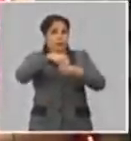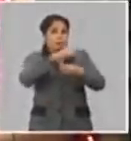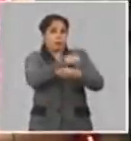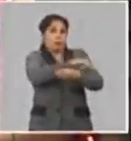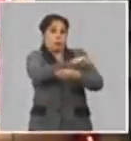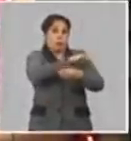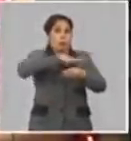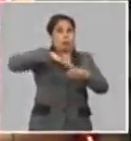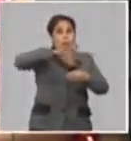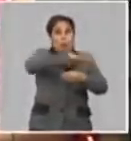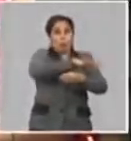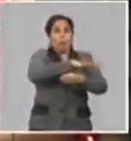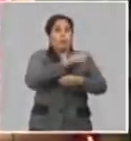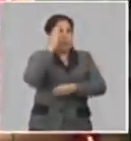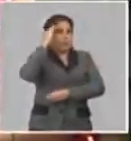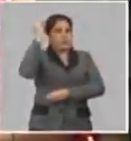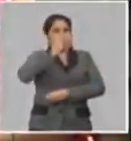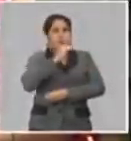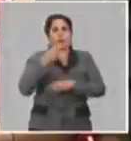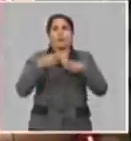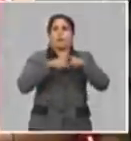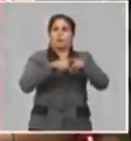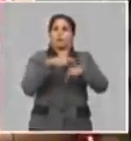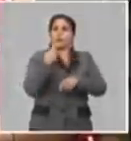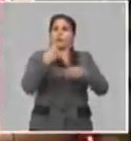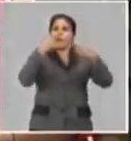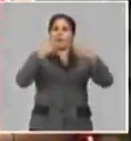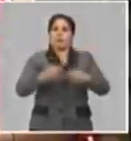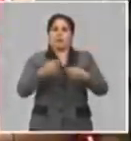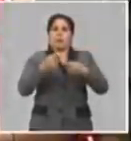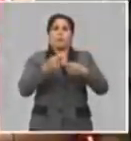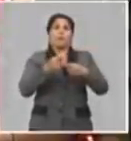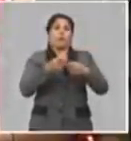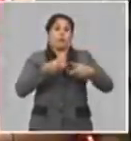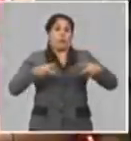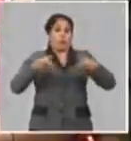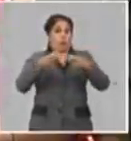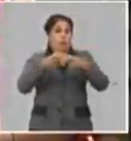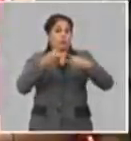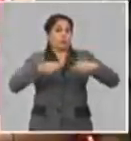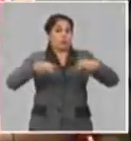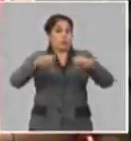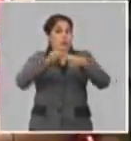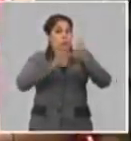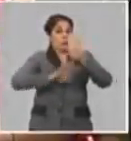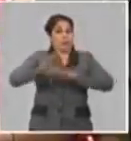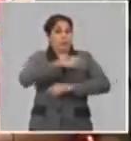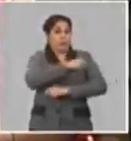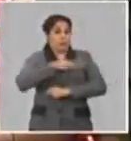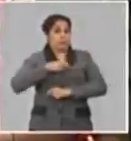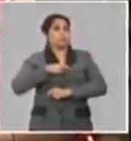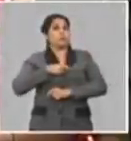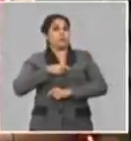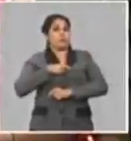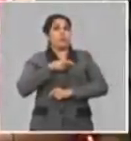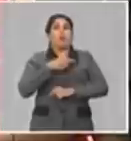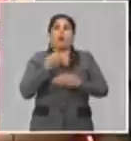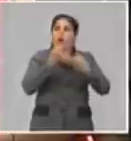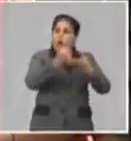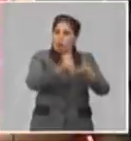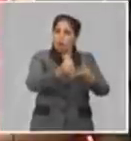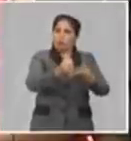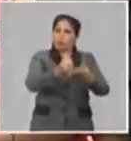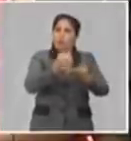pueblo, contamos con el acompañamiento decisivo de los consejos de defensa provinciales en cada territorio, en los municipios.